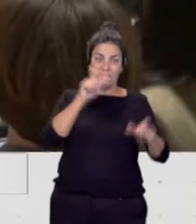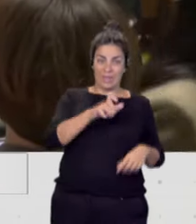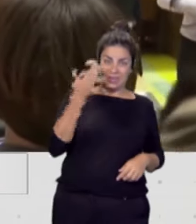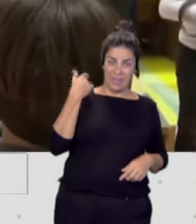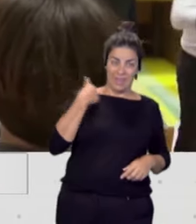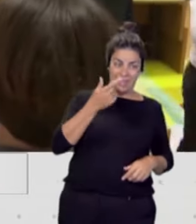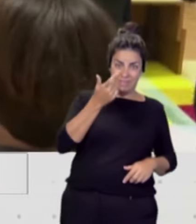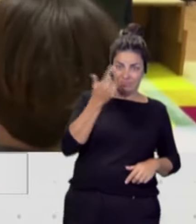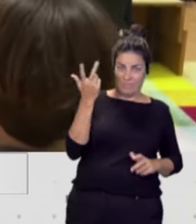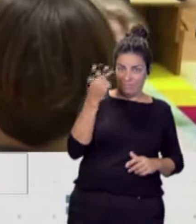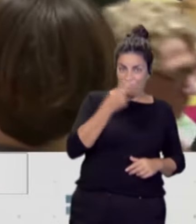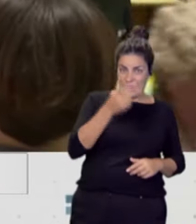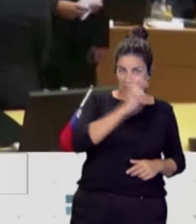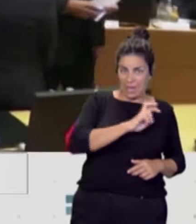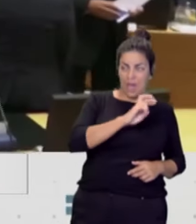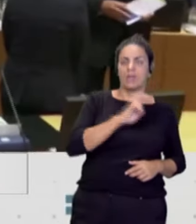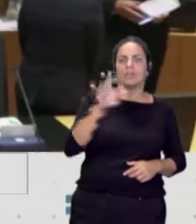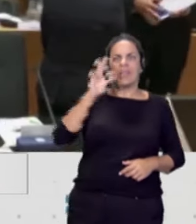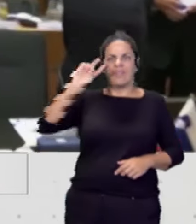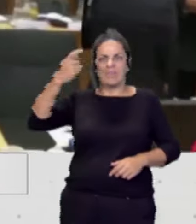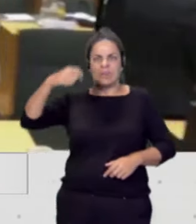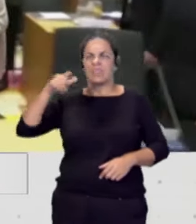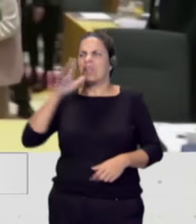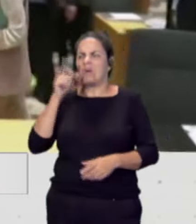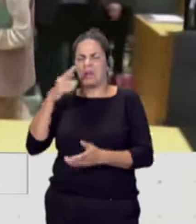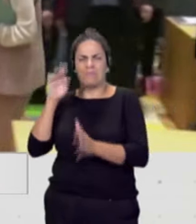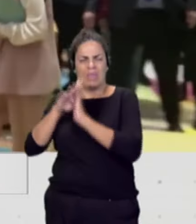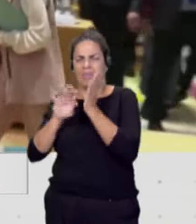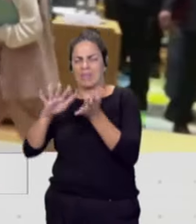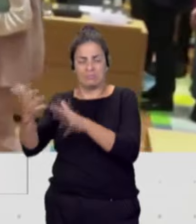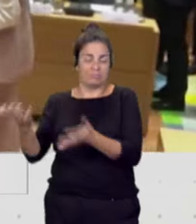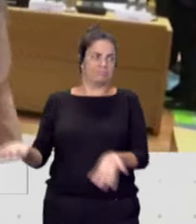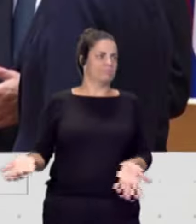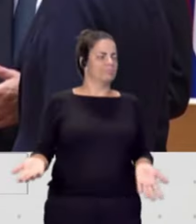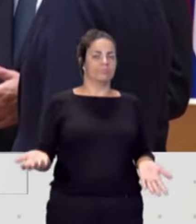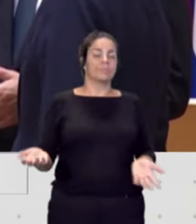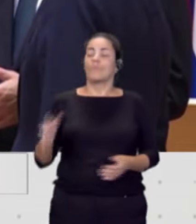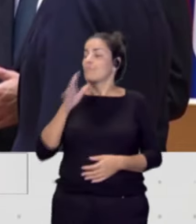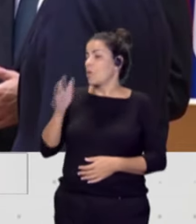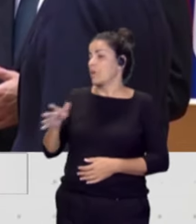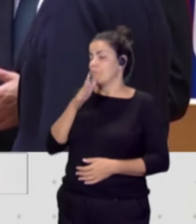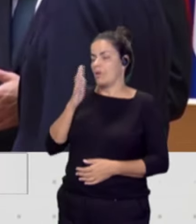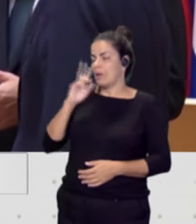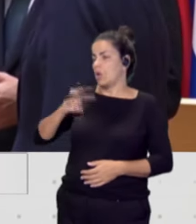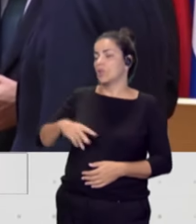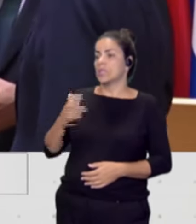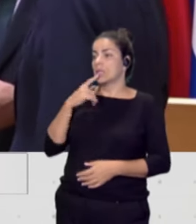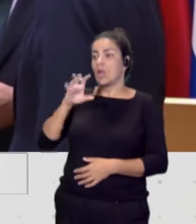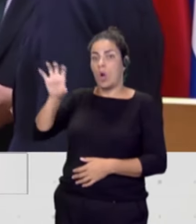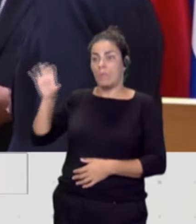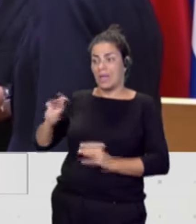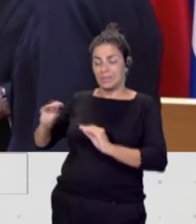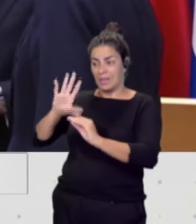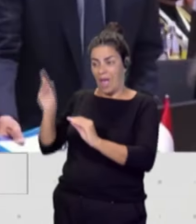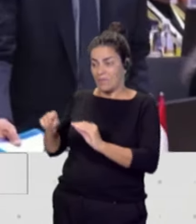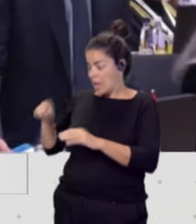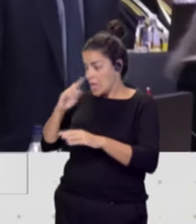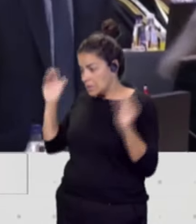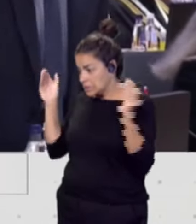problema no se ha hecho nada, ¿por qué? Porque es una manera de implícita de reconocer que trabajar en origen no se puede. O sea, trabajar en